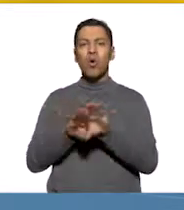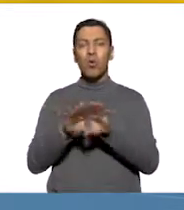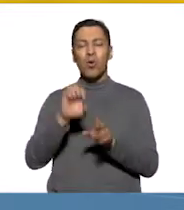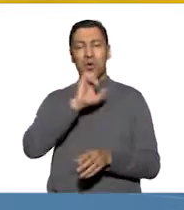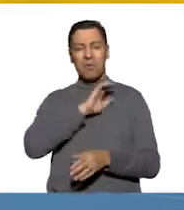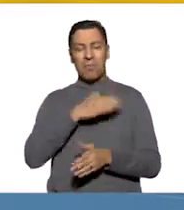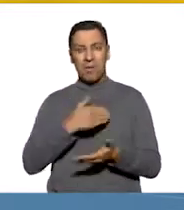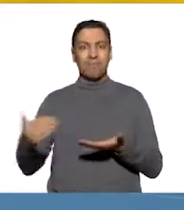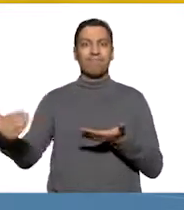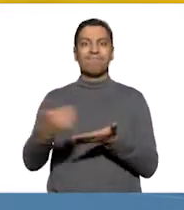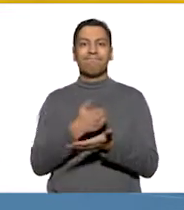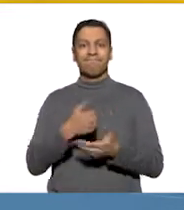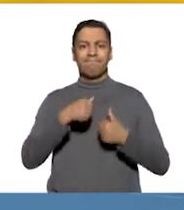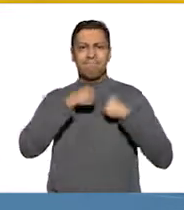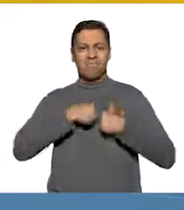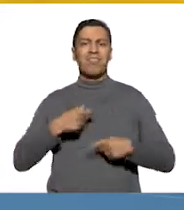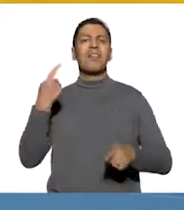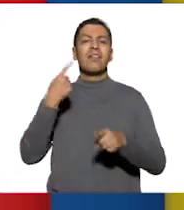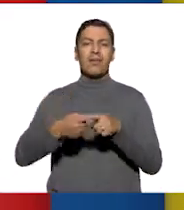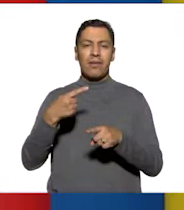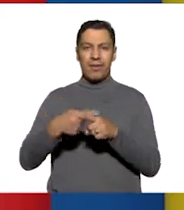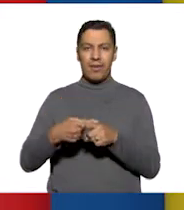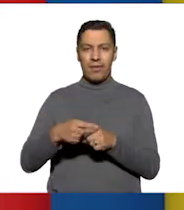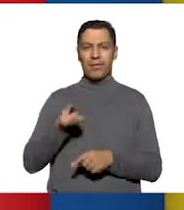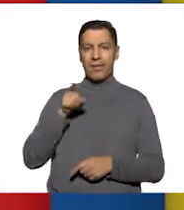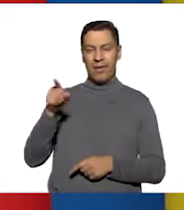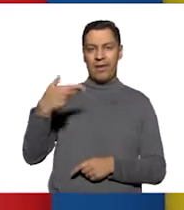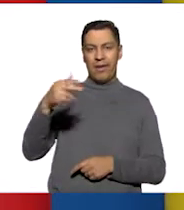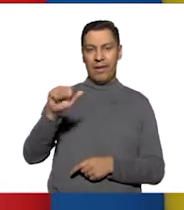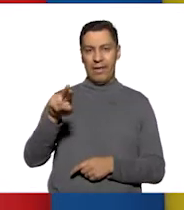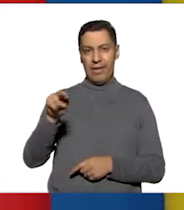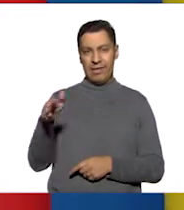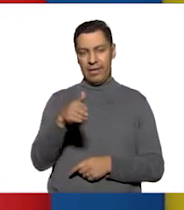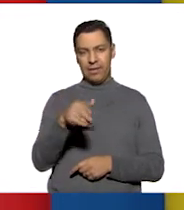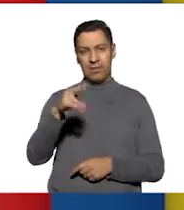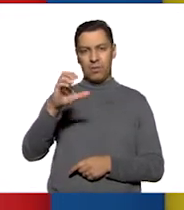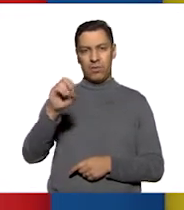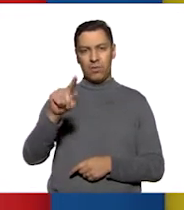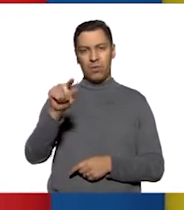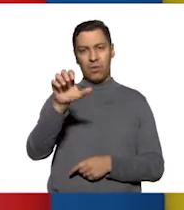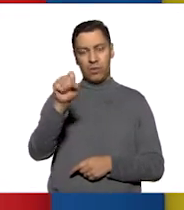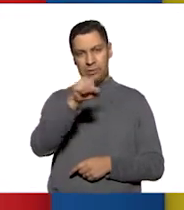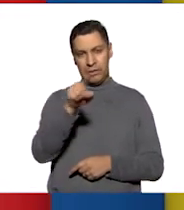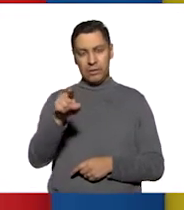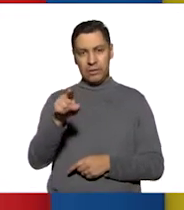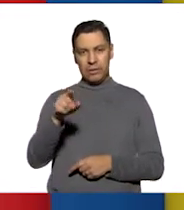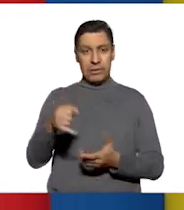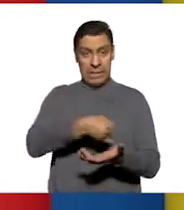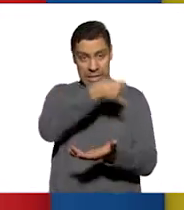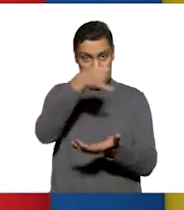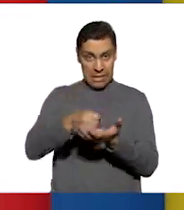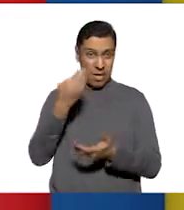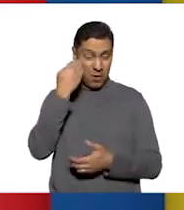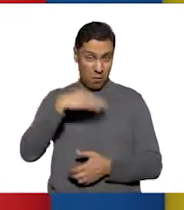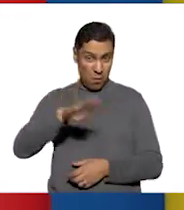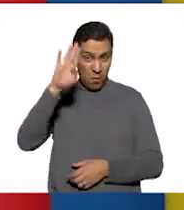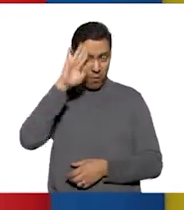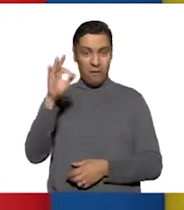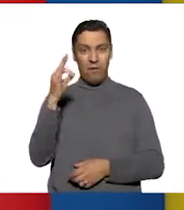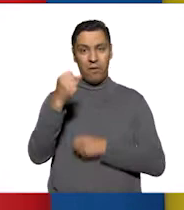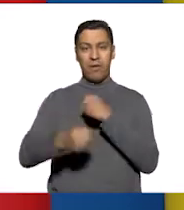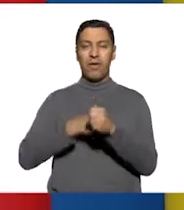españoles, liderados por Hernán Cortés. La expedición de Hernán Cortés zarpó de la isla de Cuba en febrero